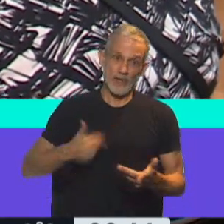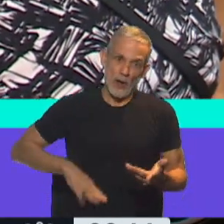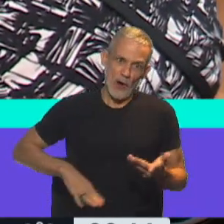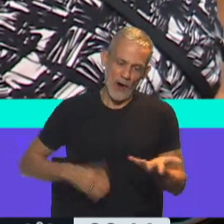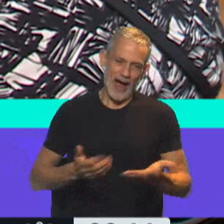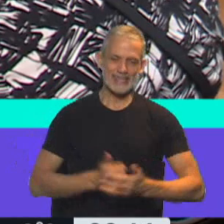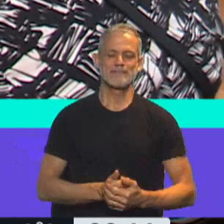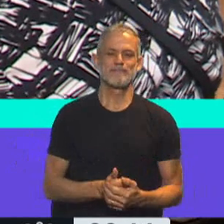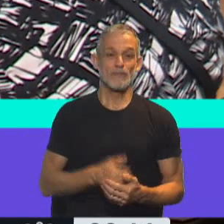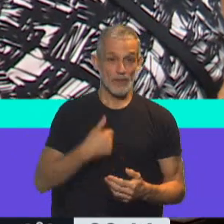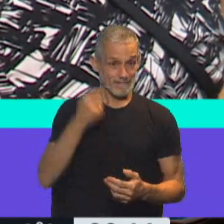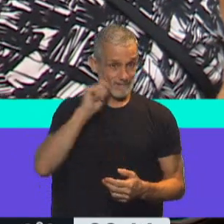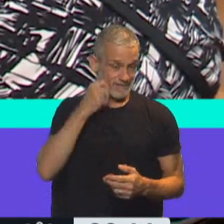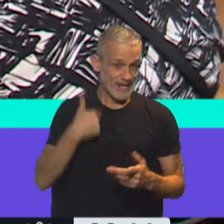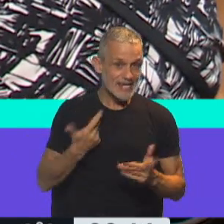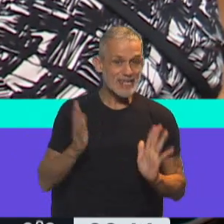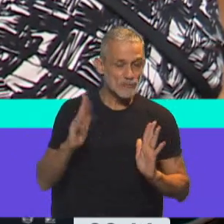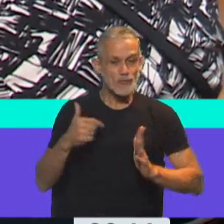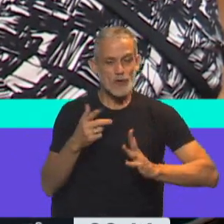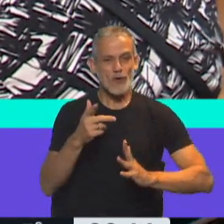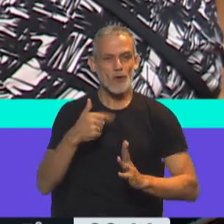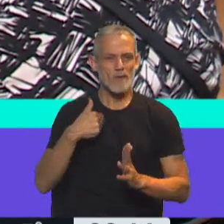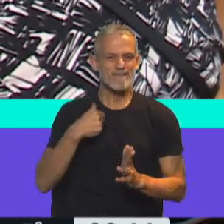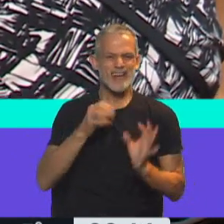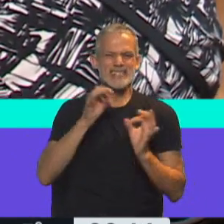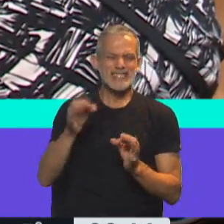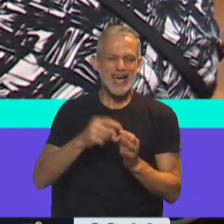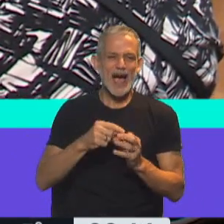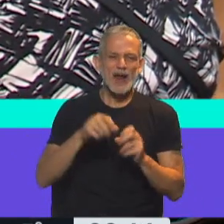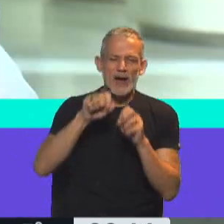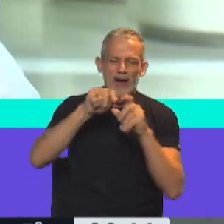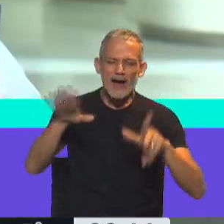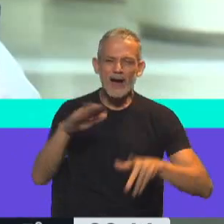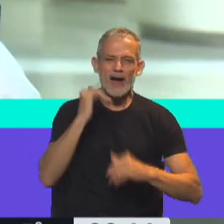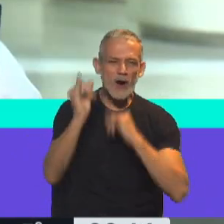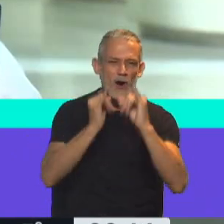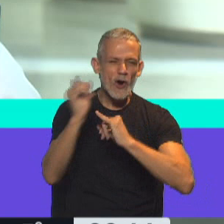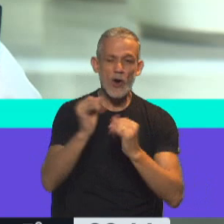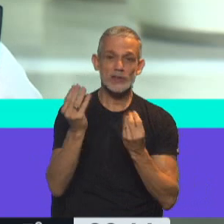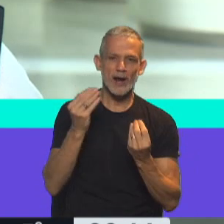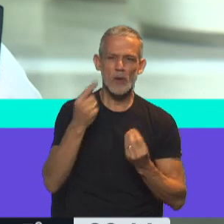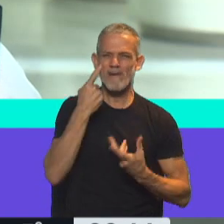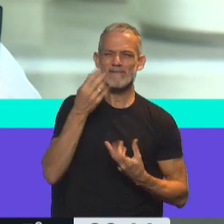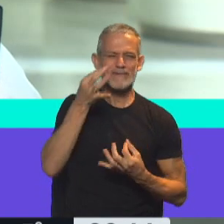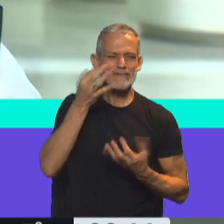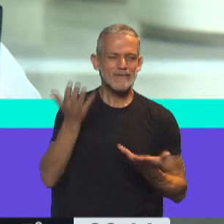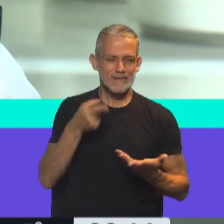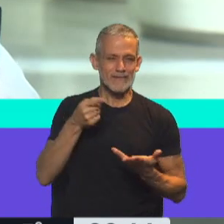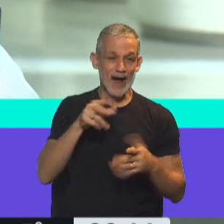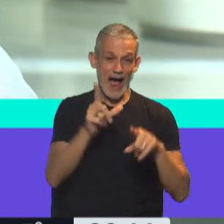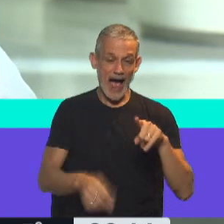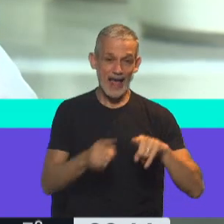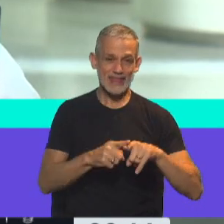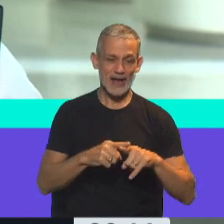Me parece muy entretenido y poder llegar realmente a la gente y transmitirle todo lo que se va a vivir allá con